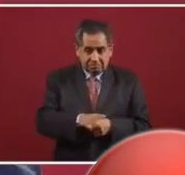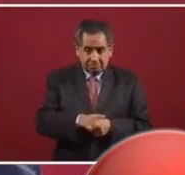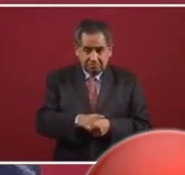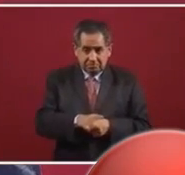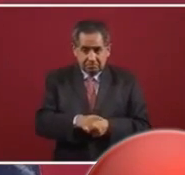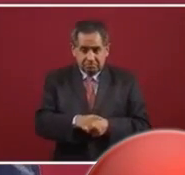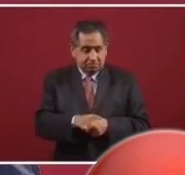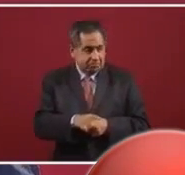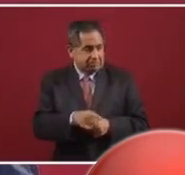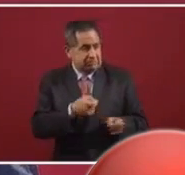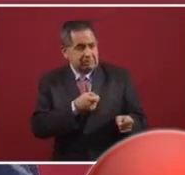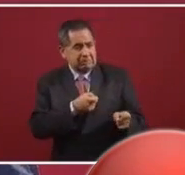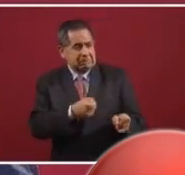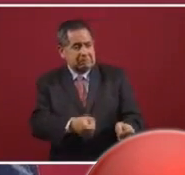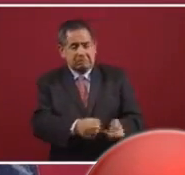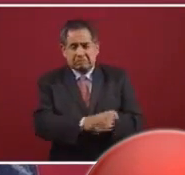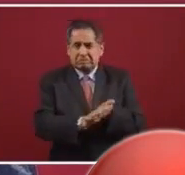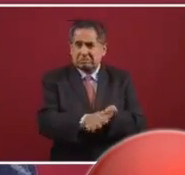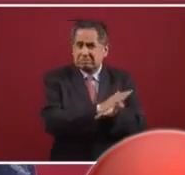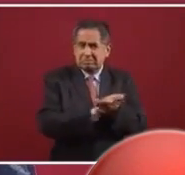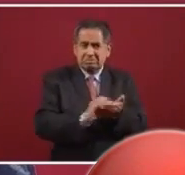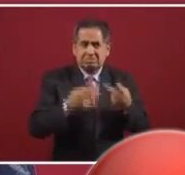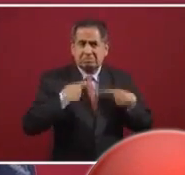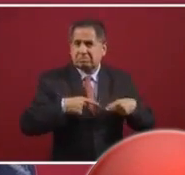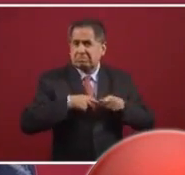un exterminio.